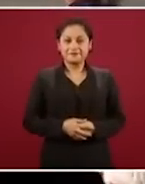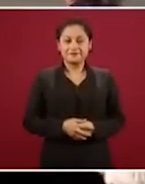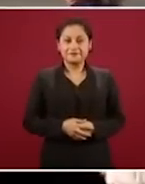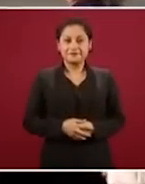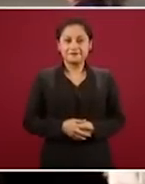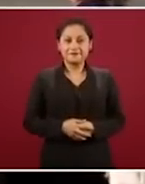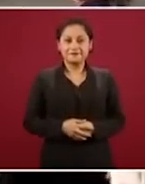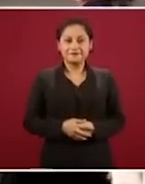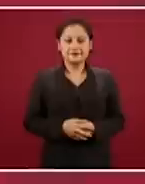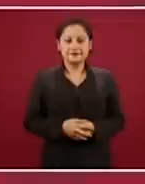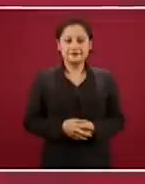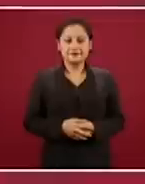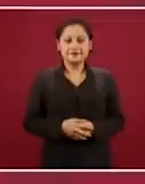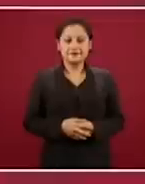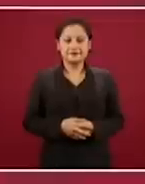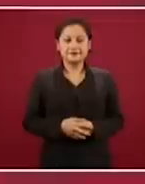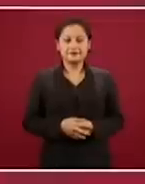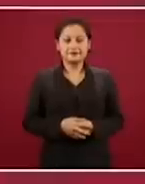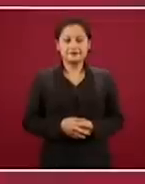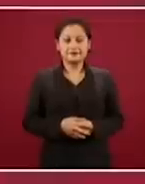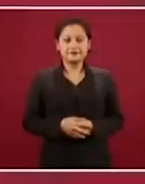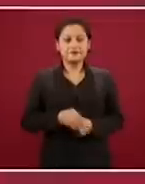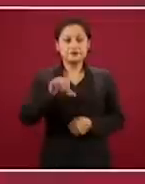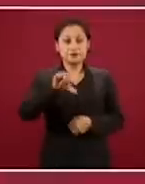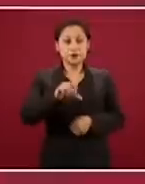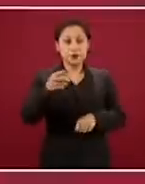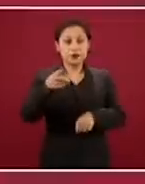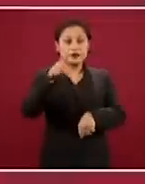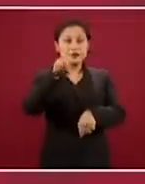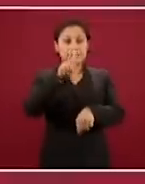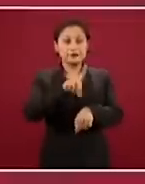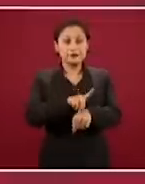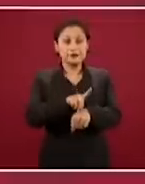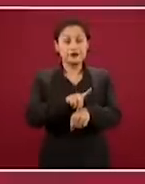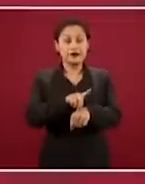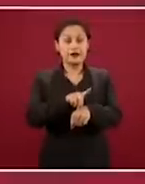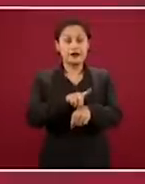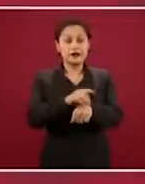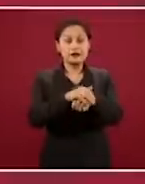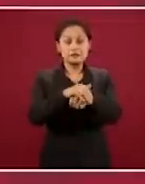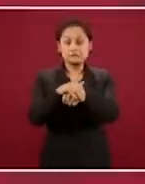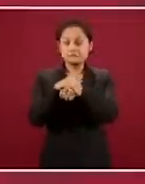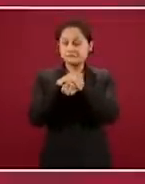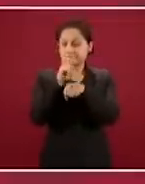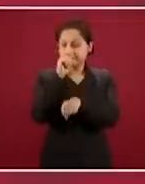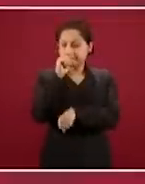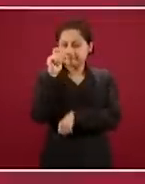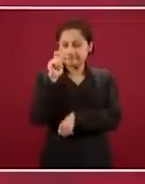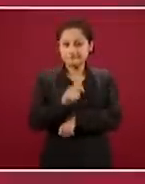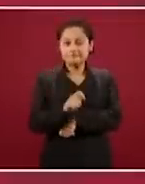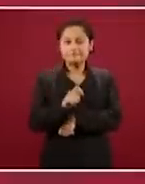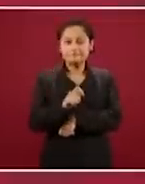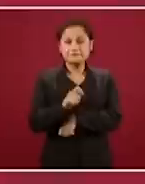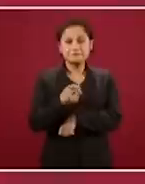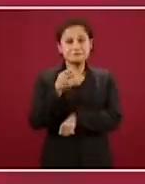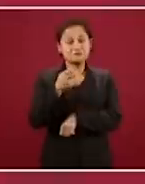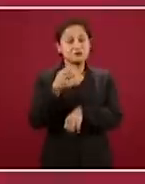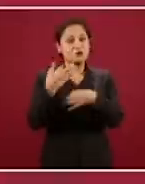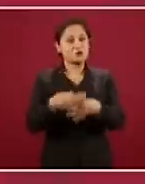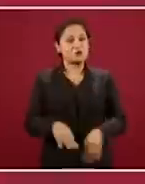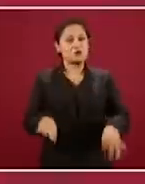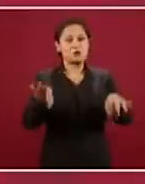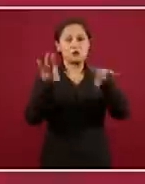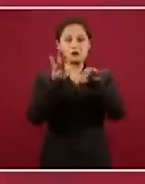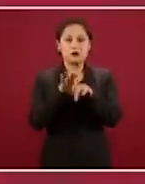Hoy es día de la amistad y hay que cultivar la amistad.